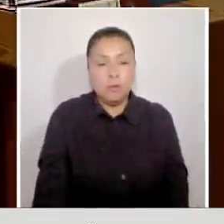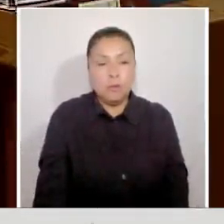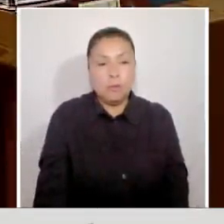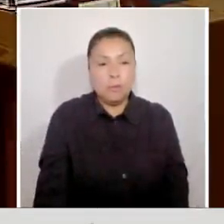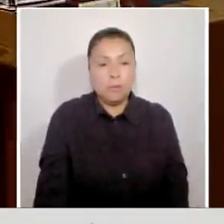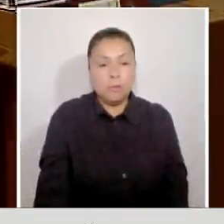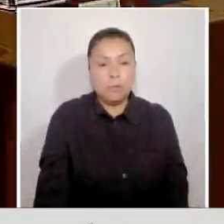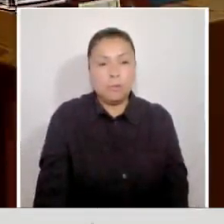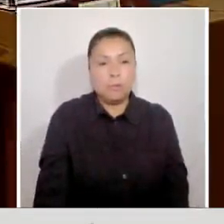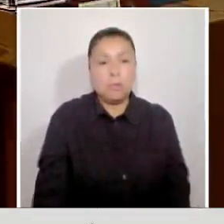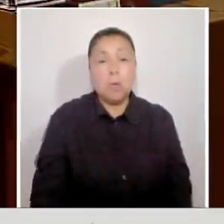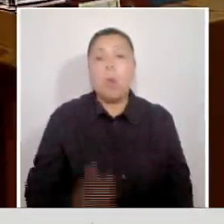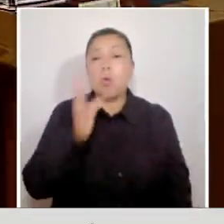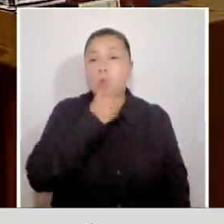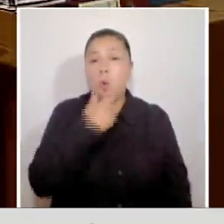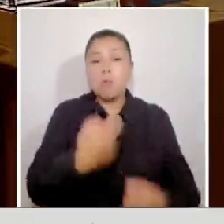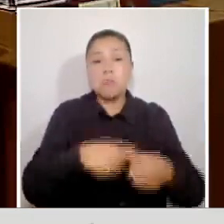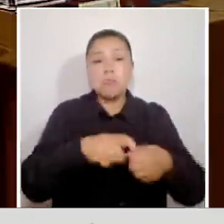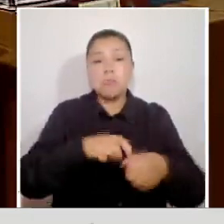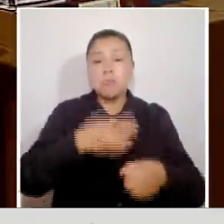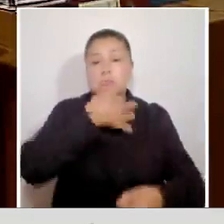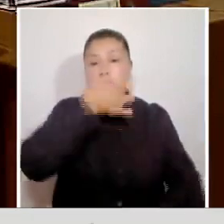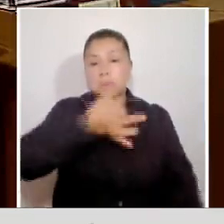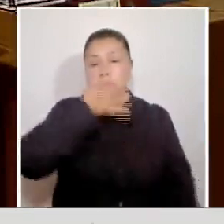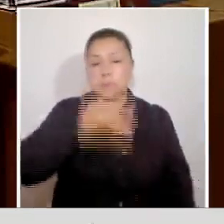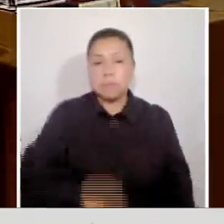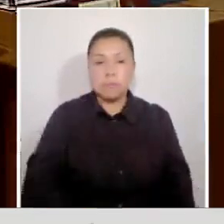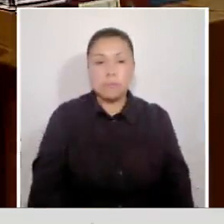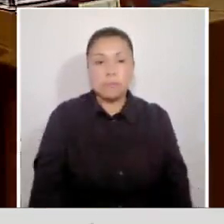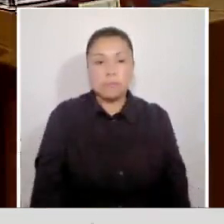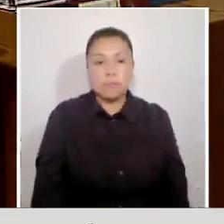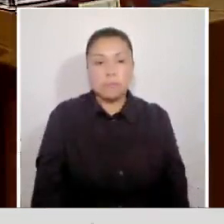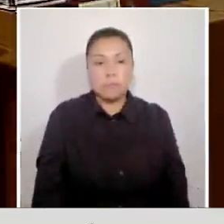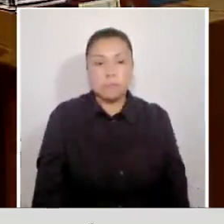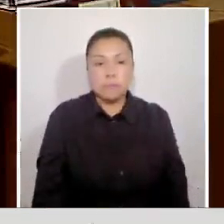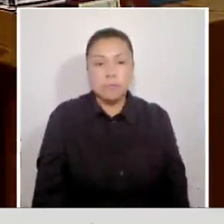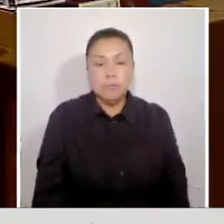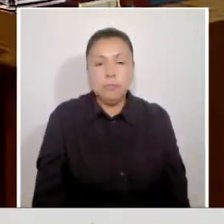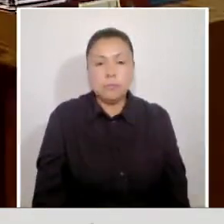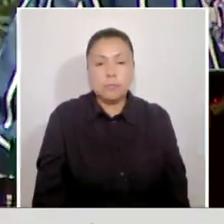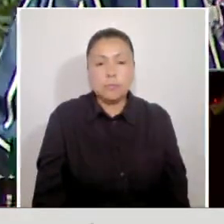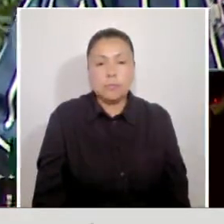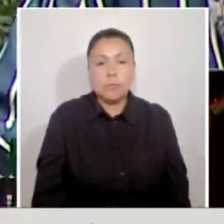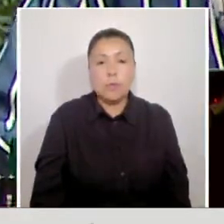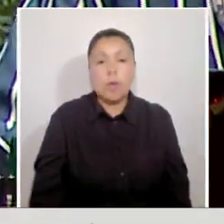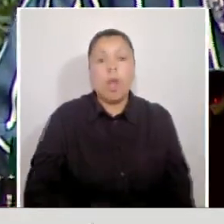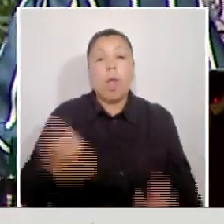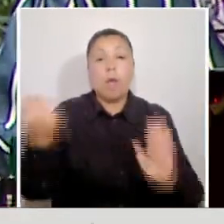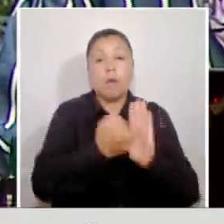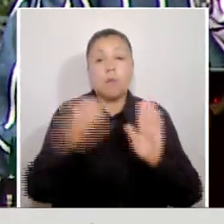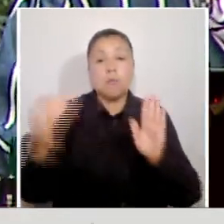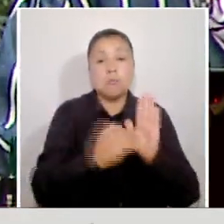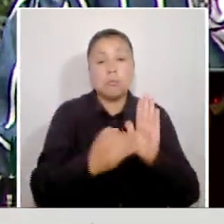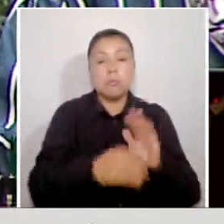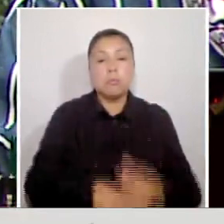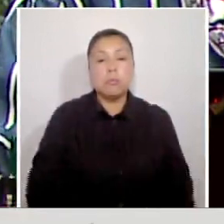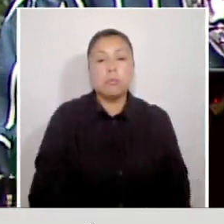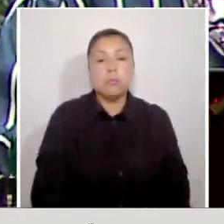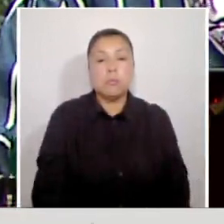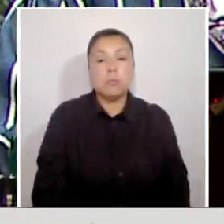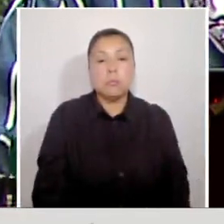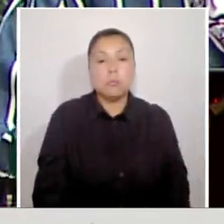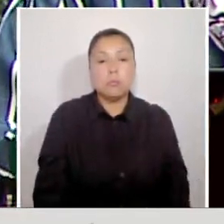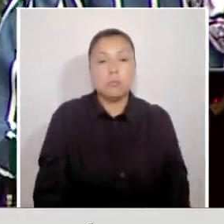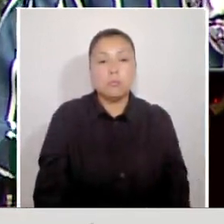muy bien no hay inscritos para hablar ni a favor ni en contra